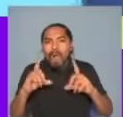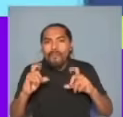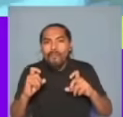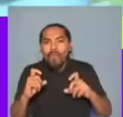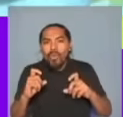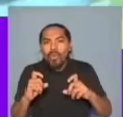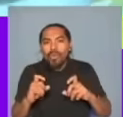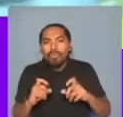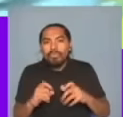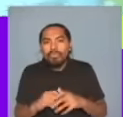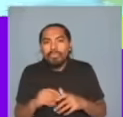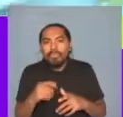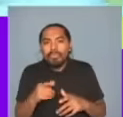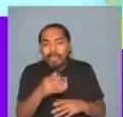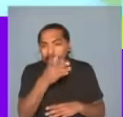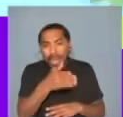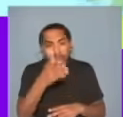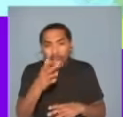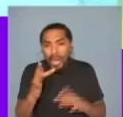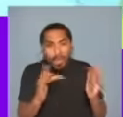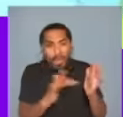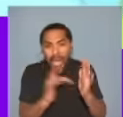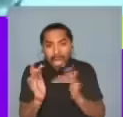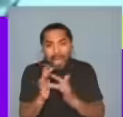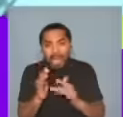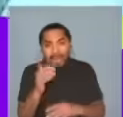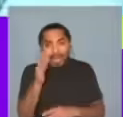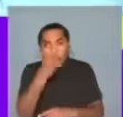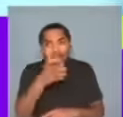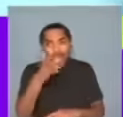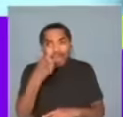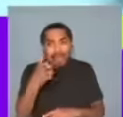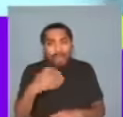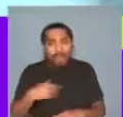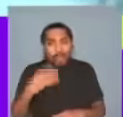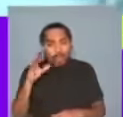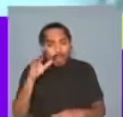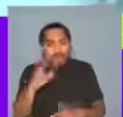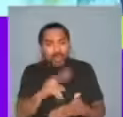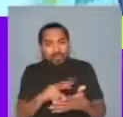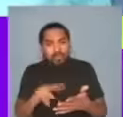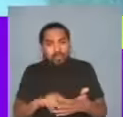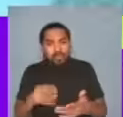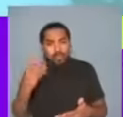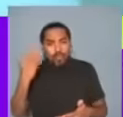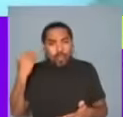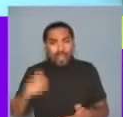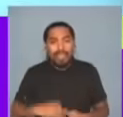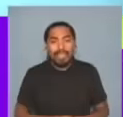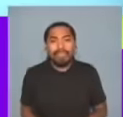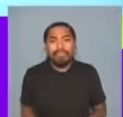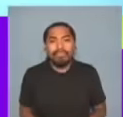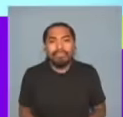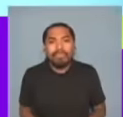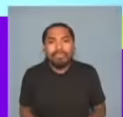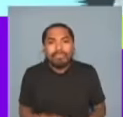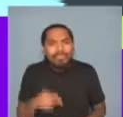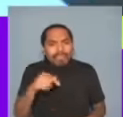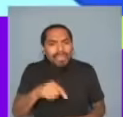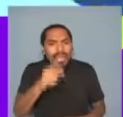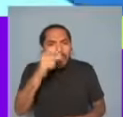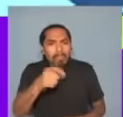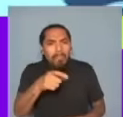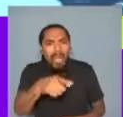Francisco, iba a muchas iglesias. Sí, porque también iba a la Divina Misericordia, ayudaba mucho ahí. Sí, ayudaba mucho a la gente. Él